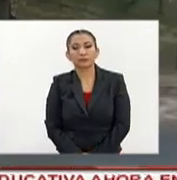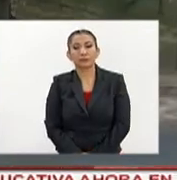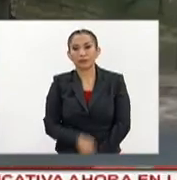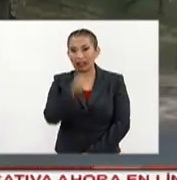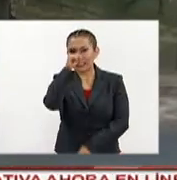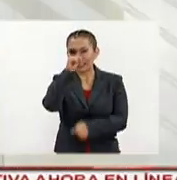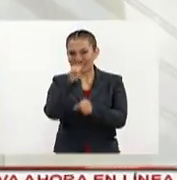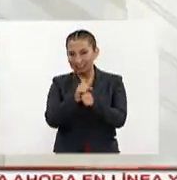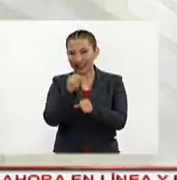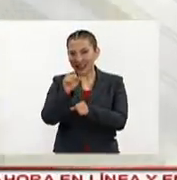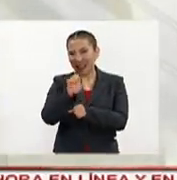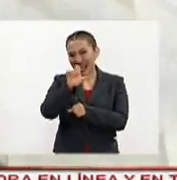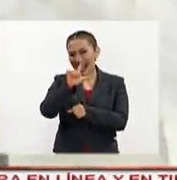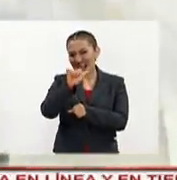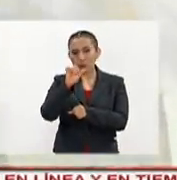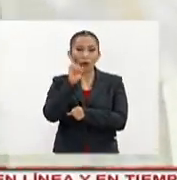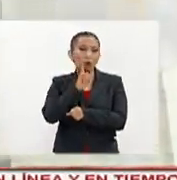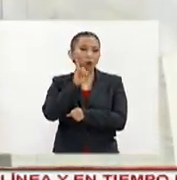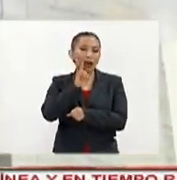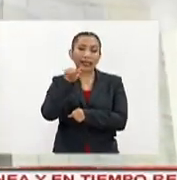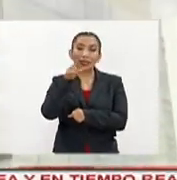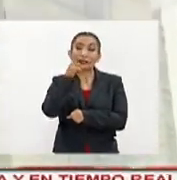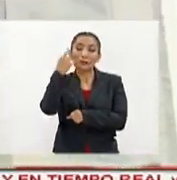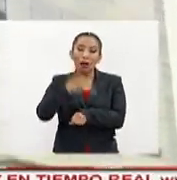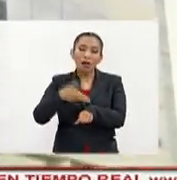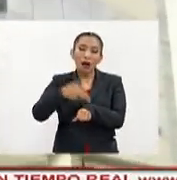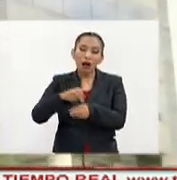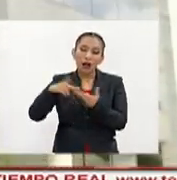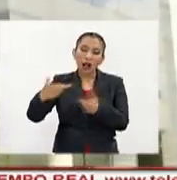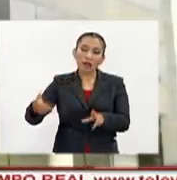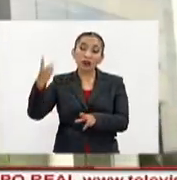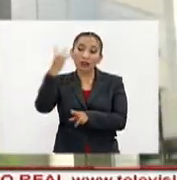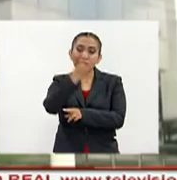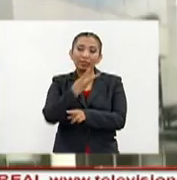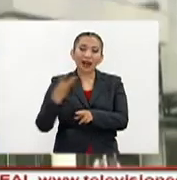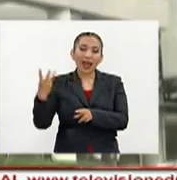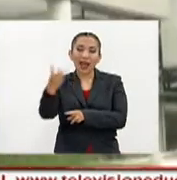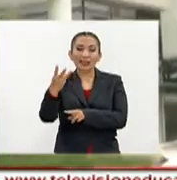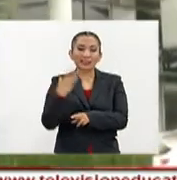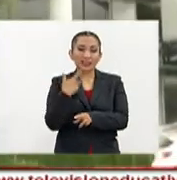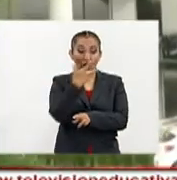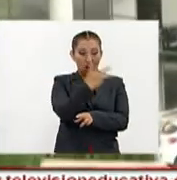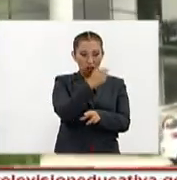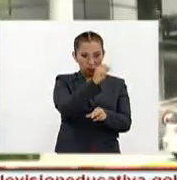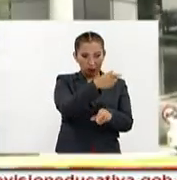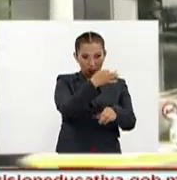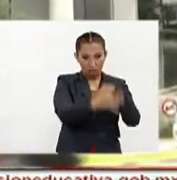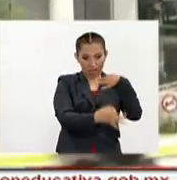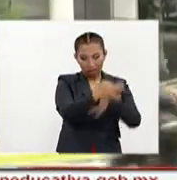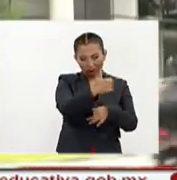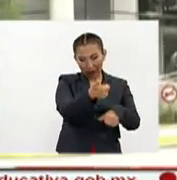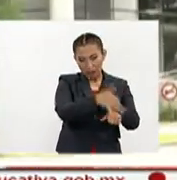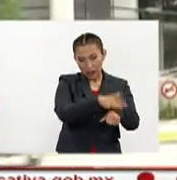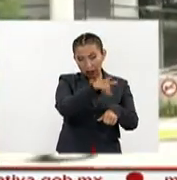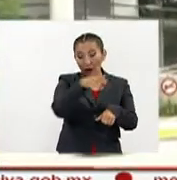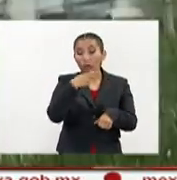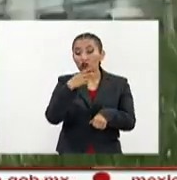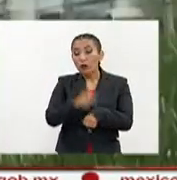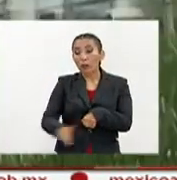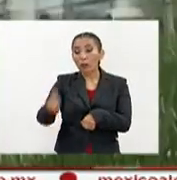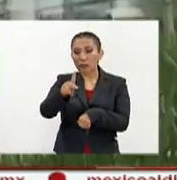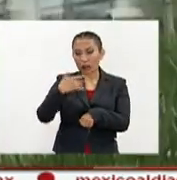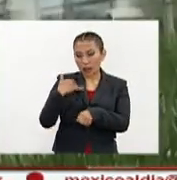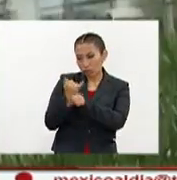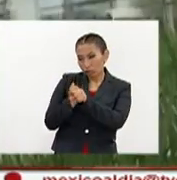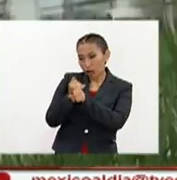La secretaria Arely Gómez dijo que los efectos de esta resolución están relacionados con 3 de 8 procedimientos administrativos que la Función Pública